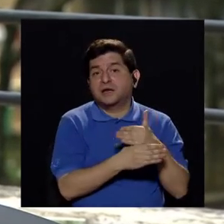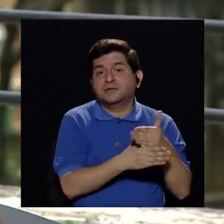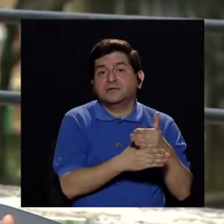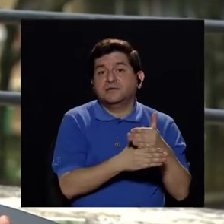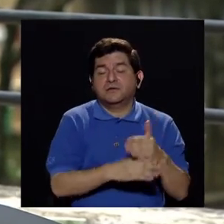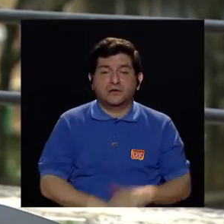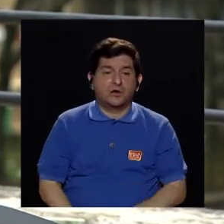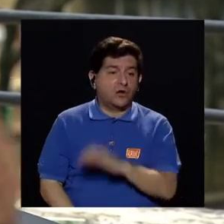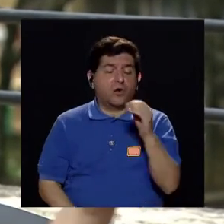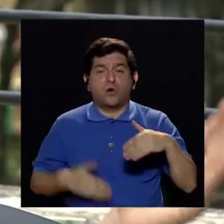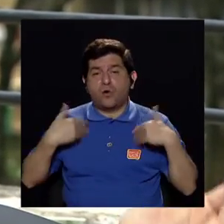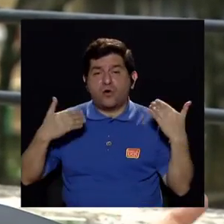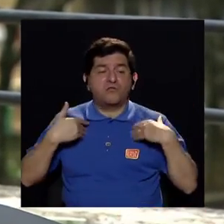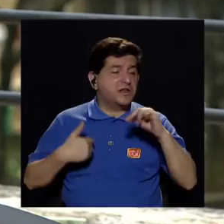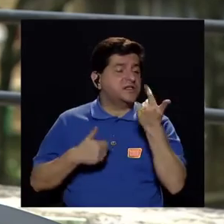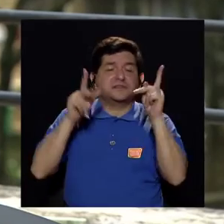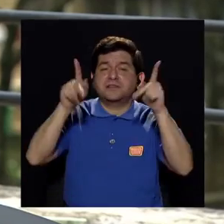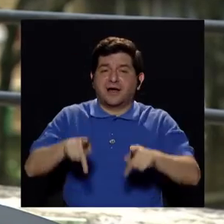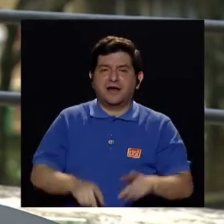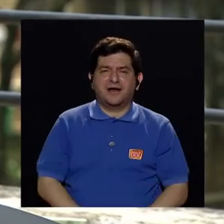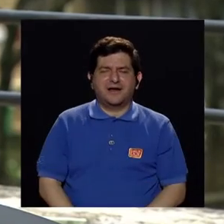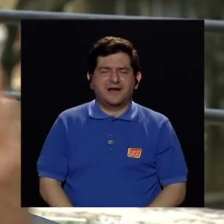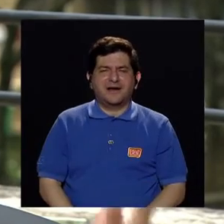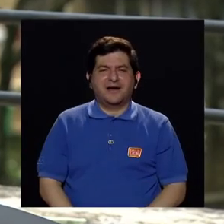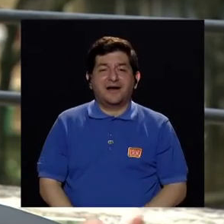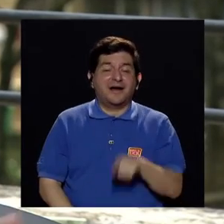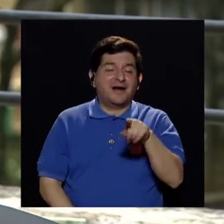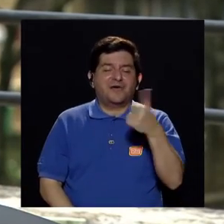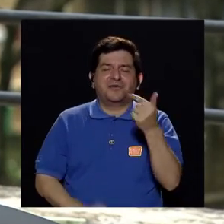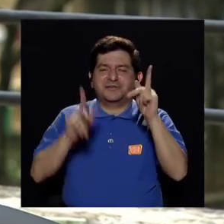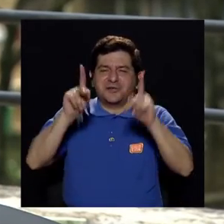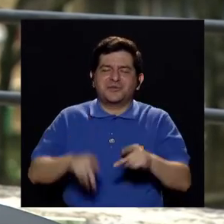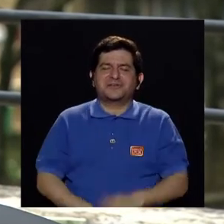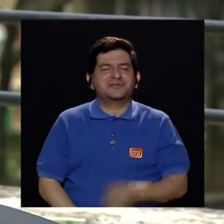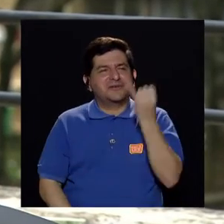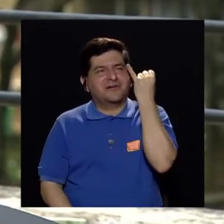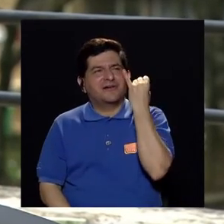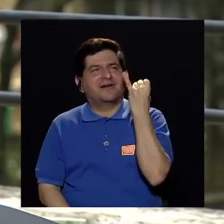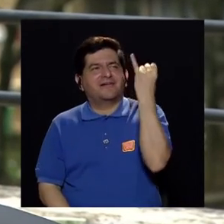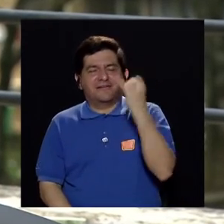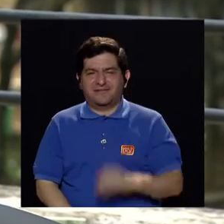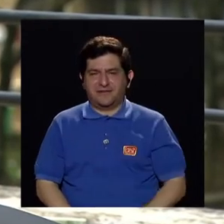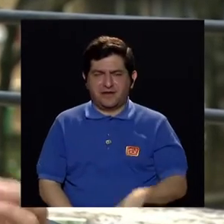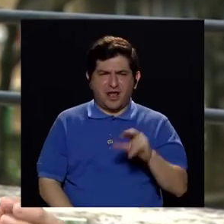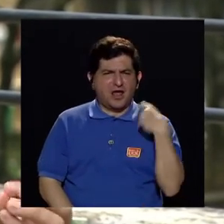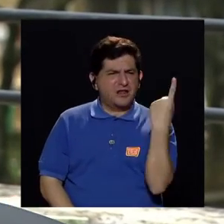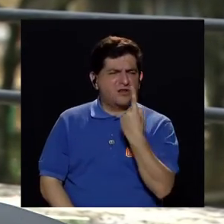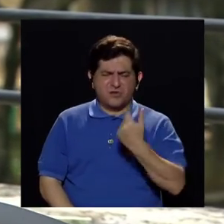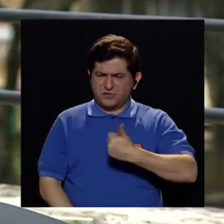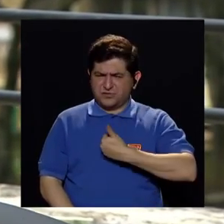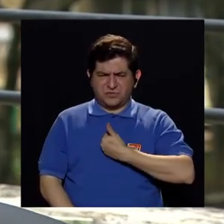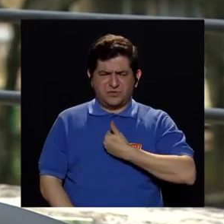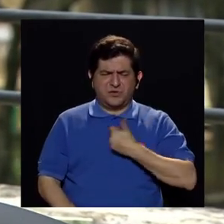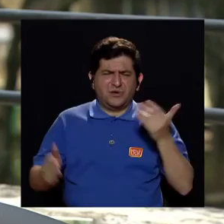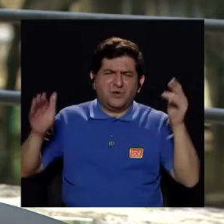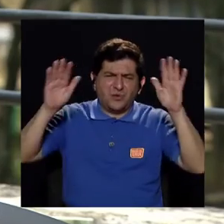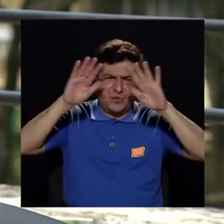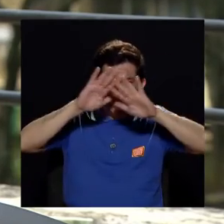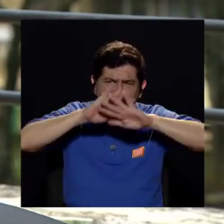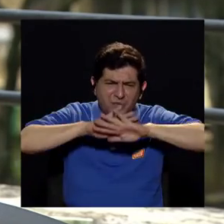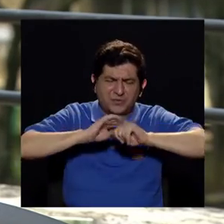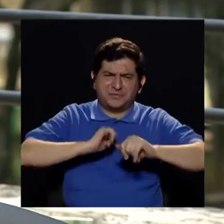puedo poner mi enfoque en la felicidad de los otros. Qué lindo la ilusión de los otros. El tema es no enfocarse tanto en la